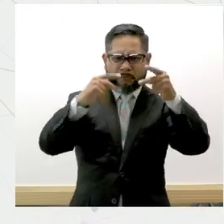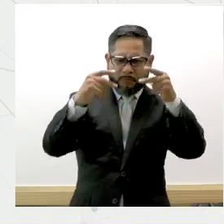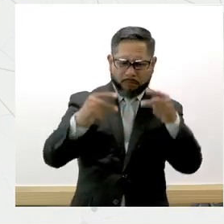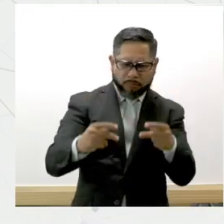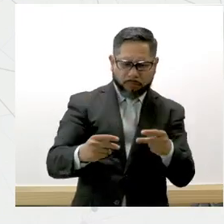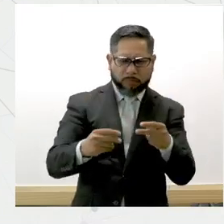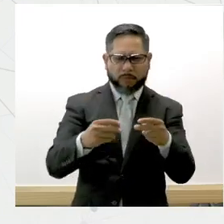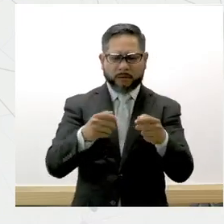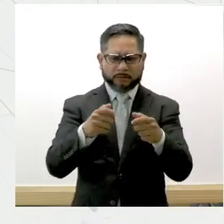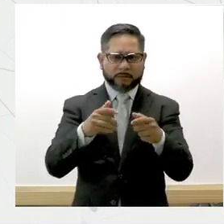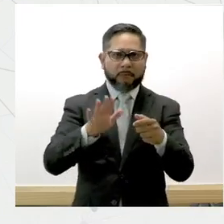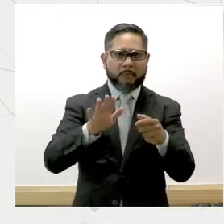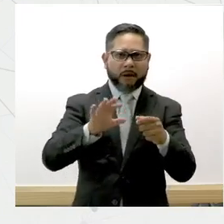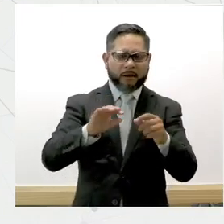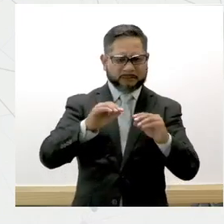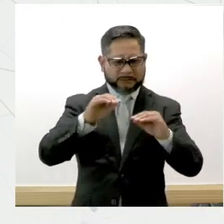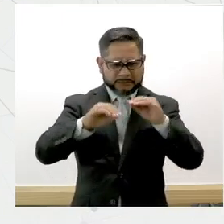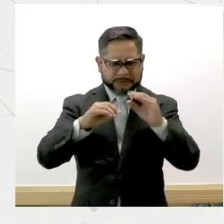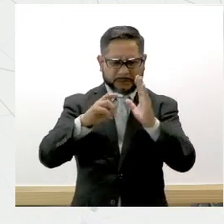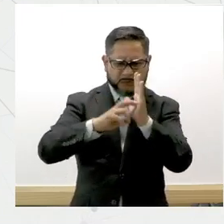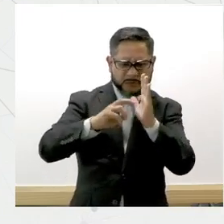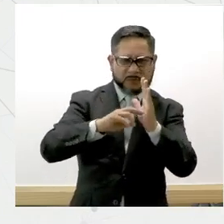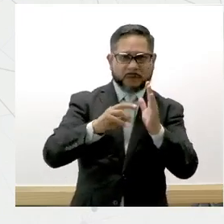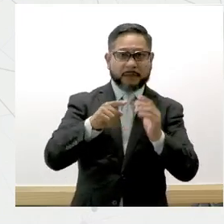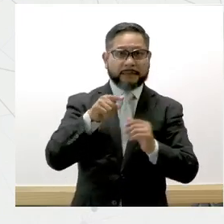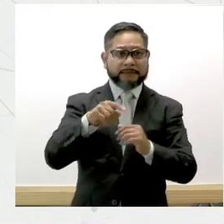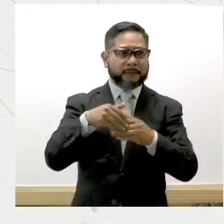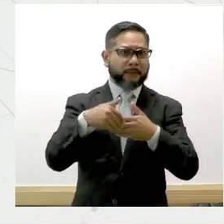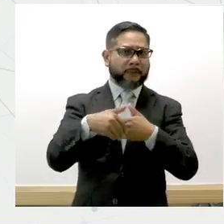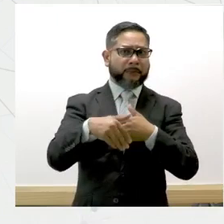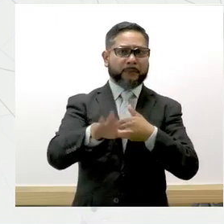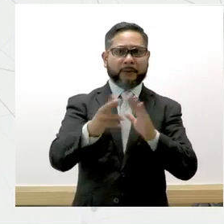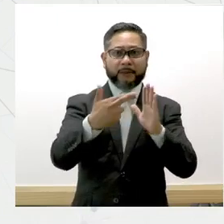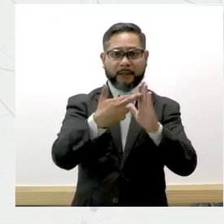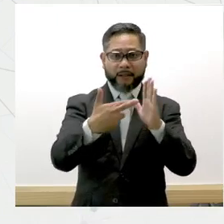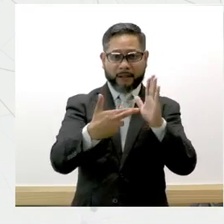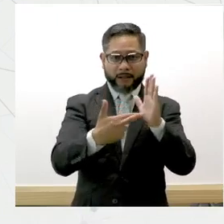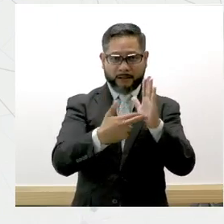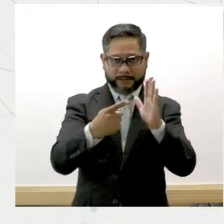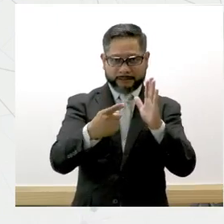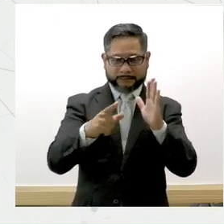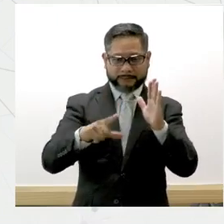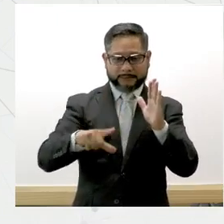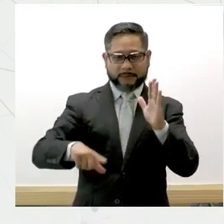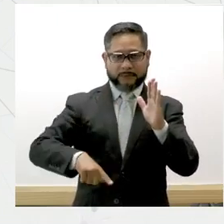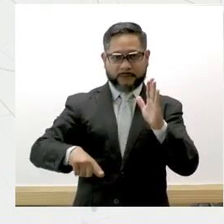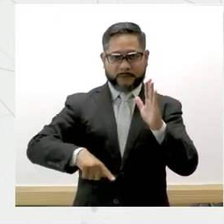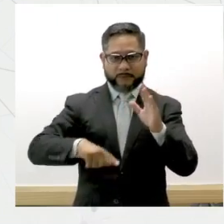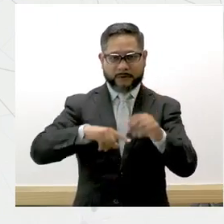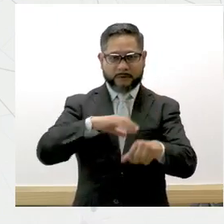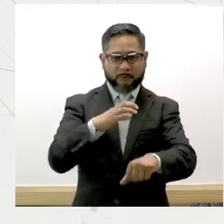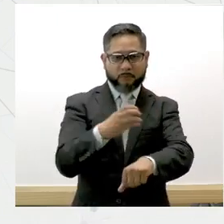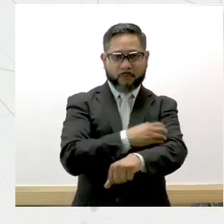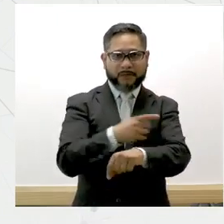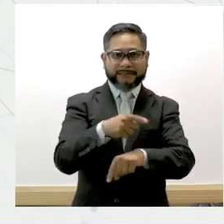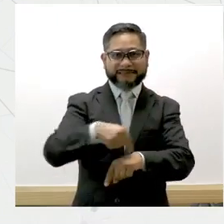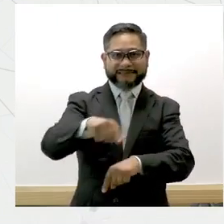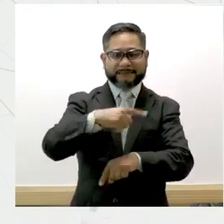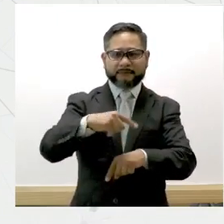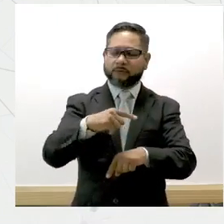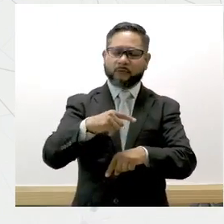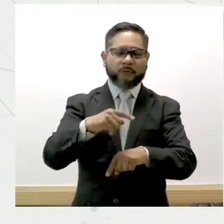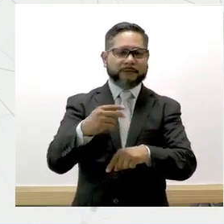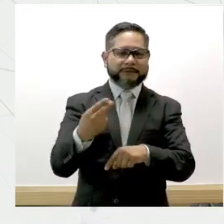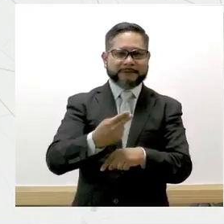los ritmos a los que se mueve en ocasiones la legislación y los poderes públicos sigan siendo los mismos. Tenemos que ser administraciones públicas del siglo